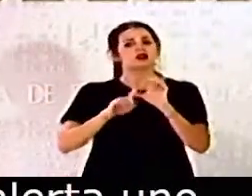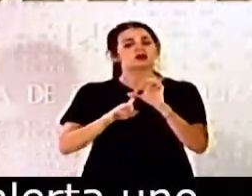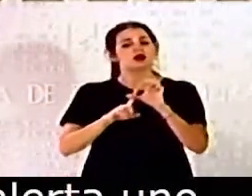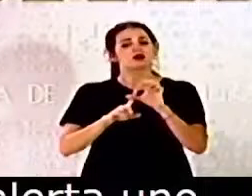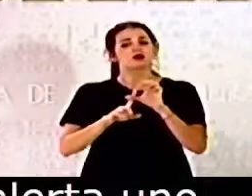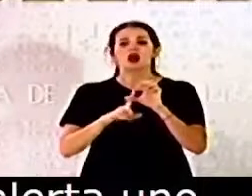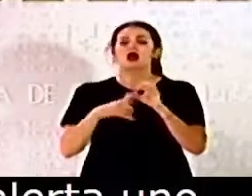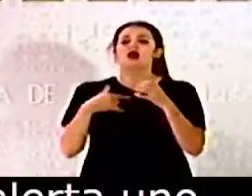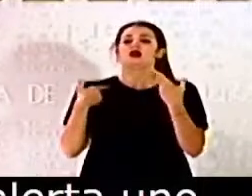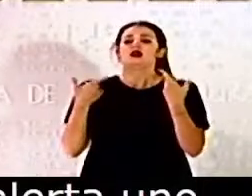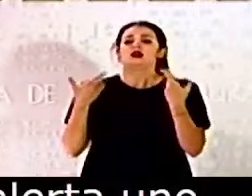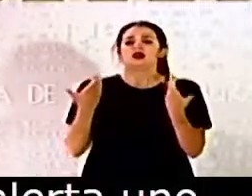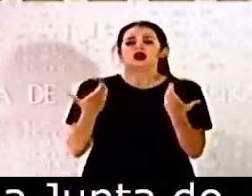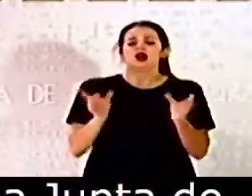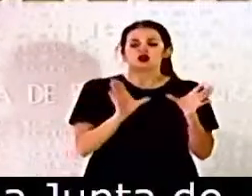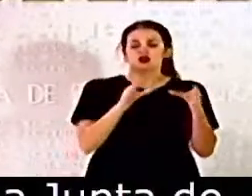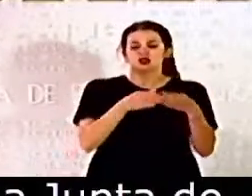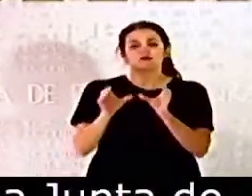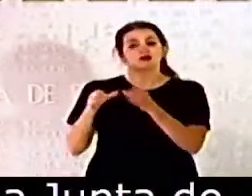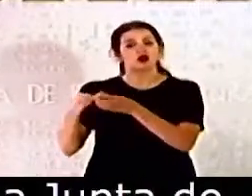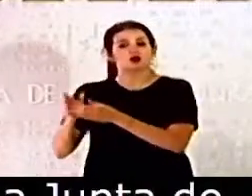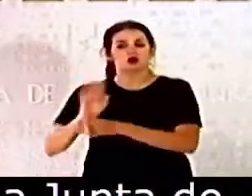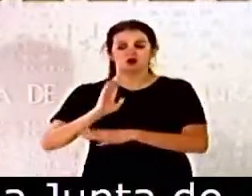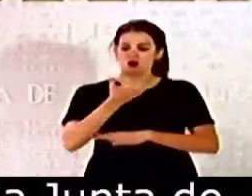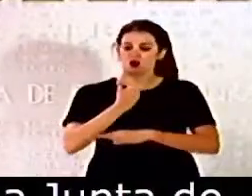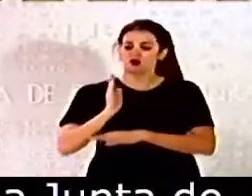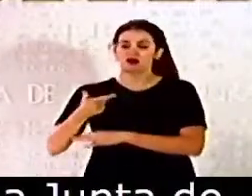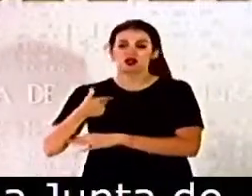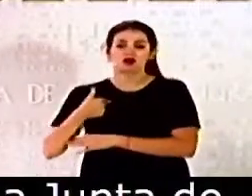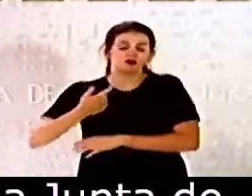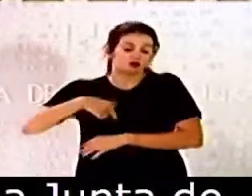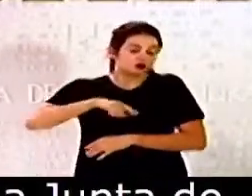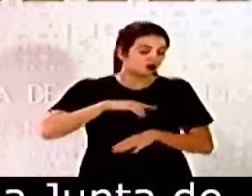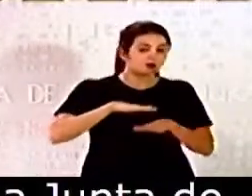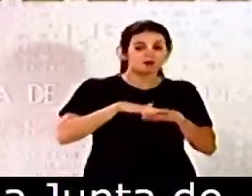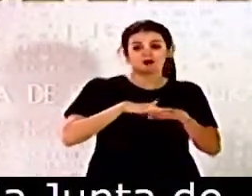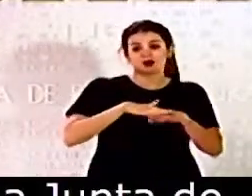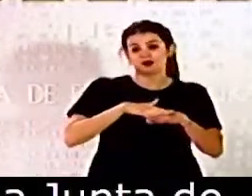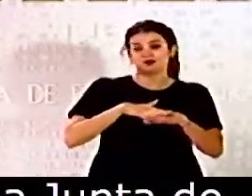puedan ver afectados, a los que pedimos disculpas, lógicamente.